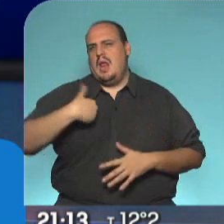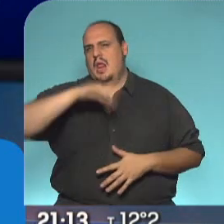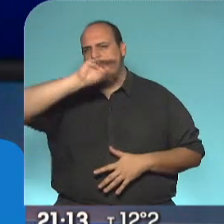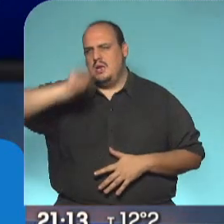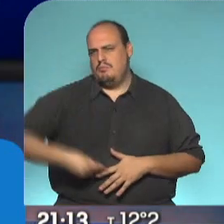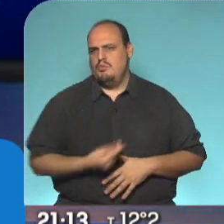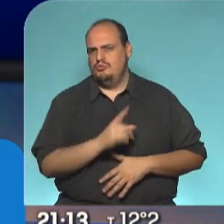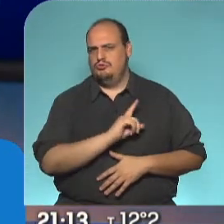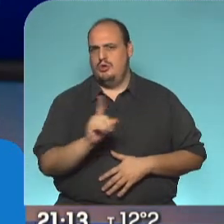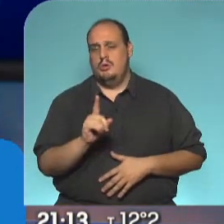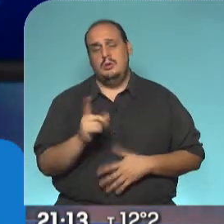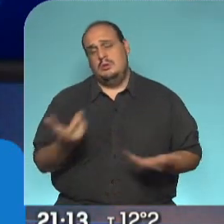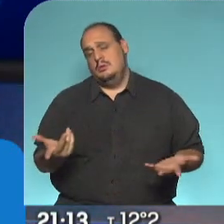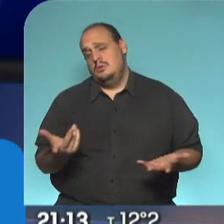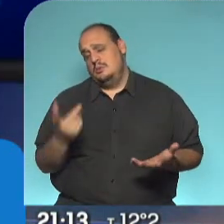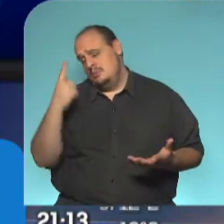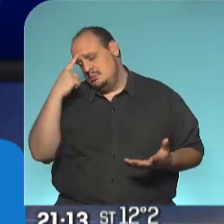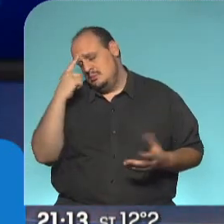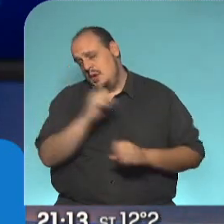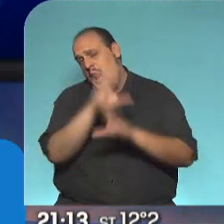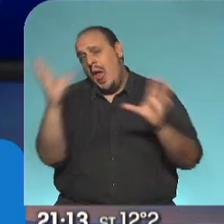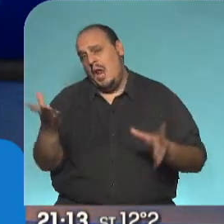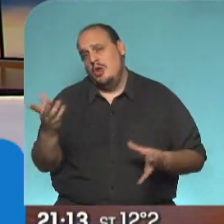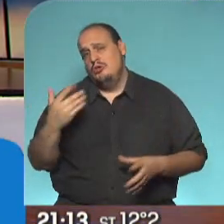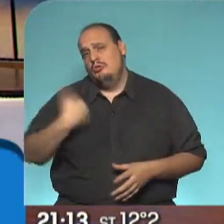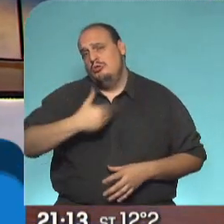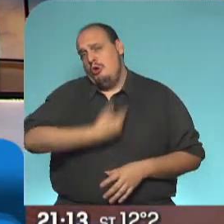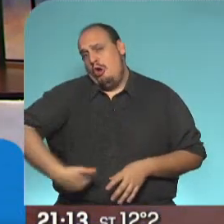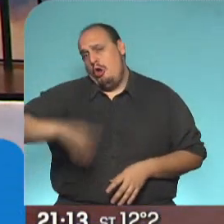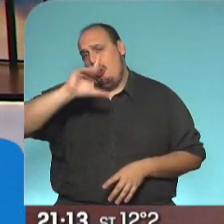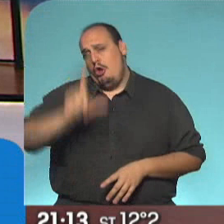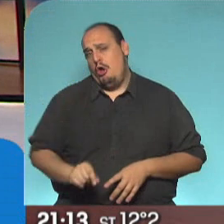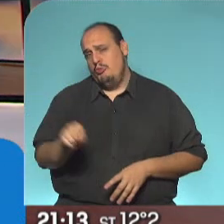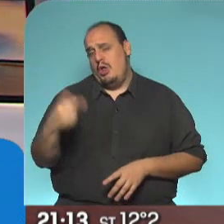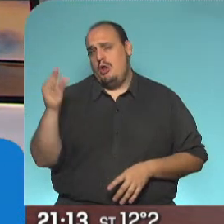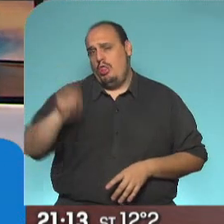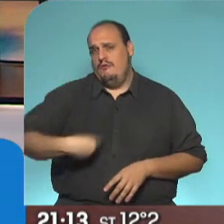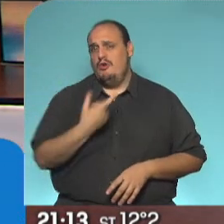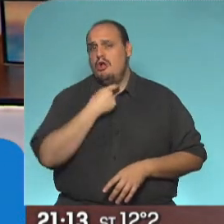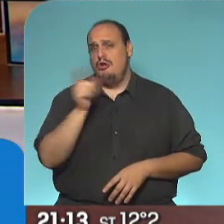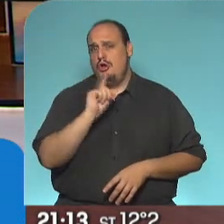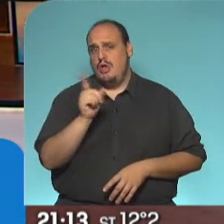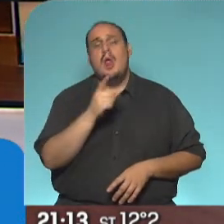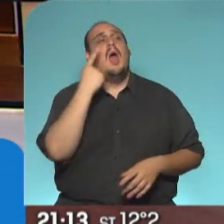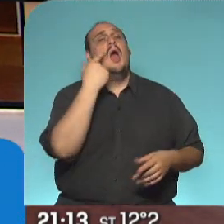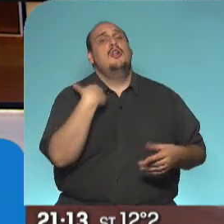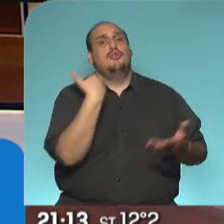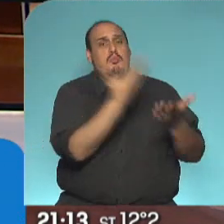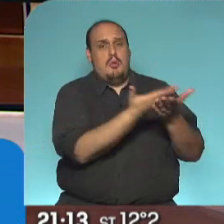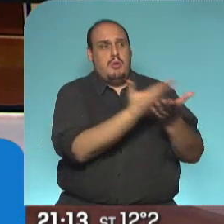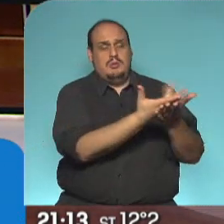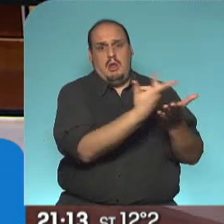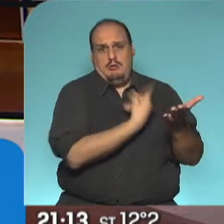pregunta es, nadie quiere ir al default, el gobierno ya lo dijo en reiteradas oportunidades, espera la contrapropuesta, pero no a cualquier precio, claro. No a cualquier